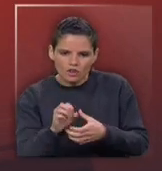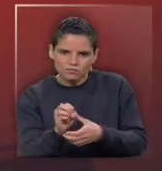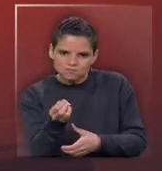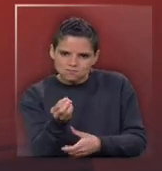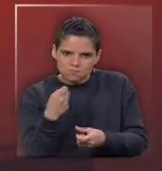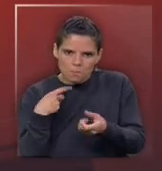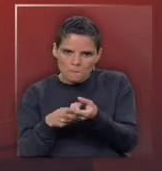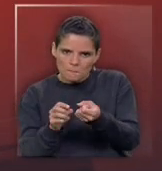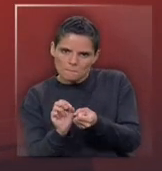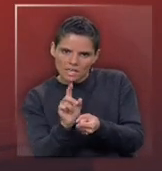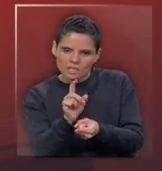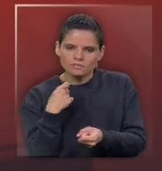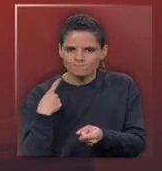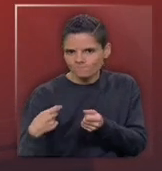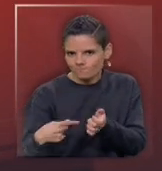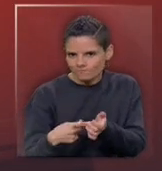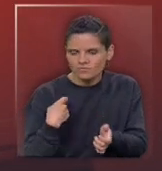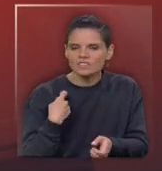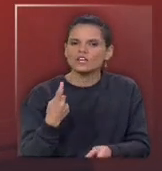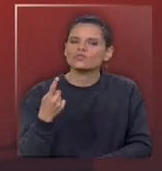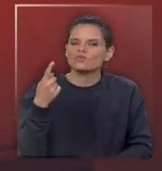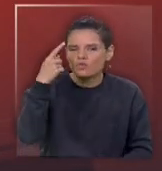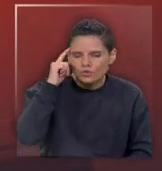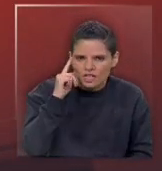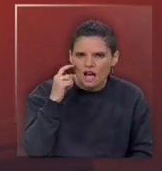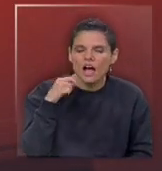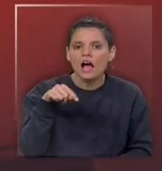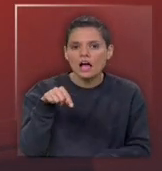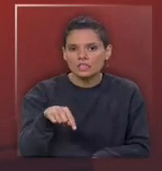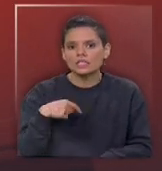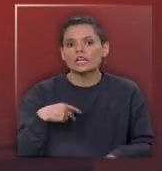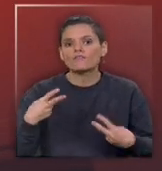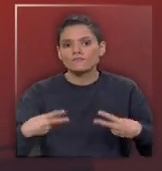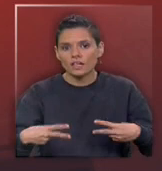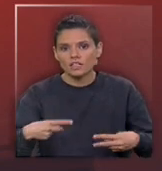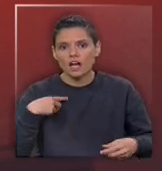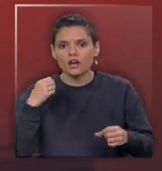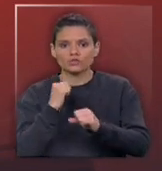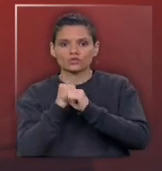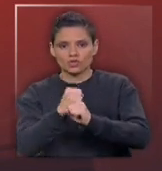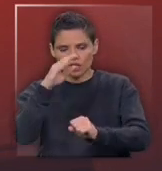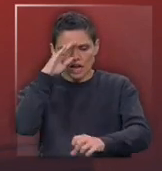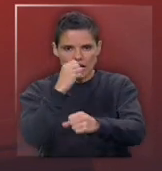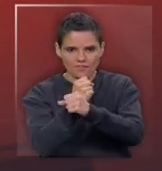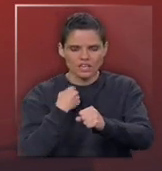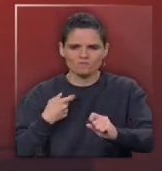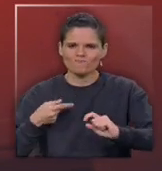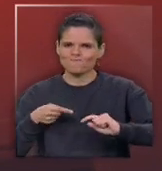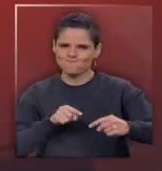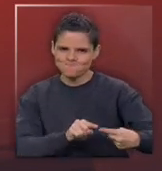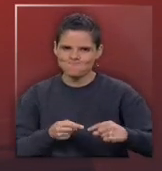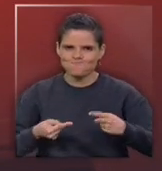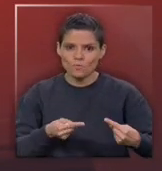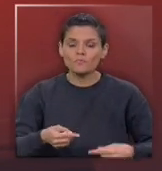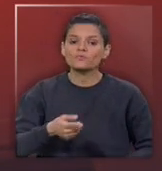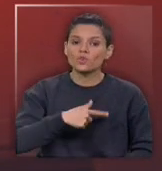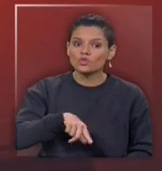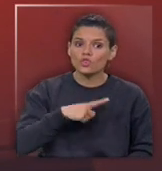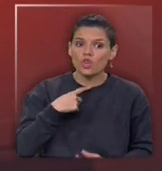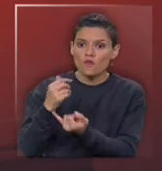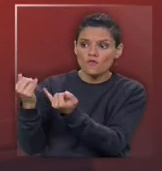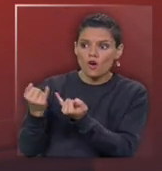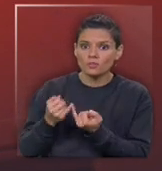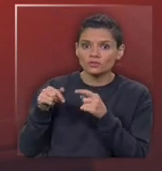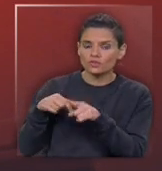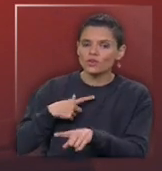los efectivos de carabineros aquí en el centro de Viña del Mar en contra de los manifestantes. Nosotros tenemos esa información porque